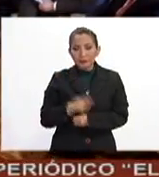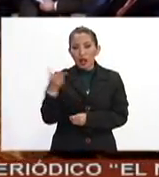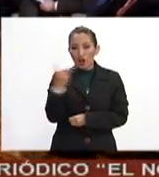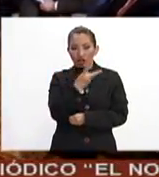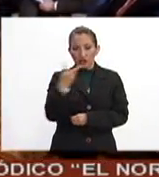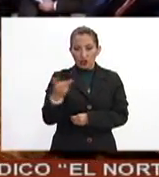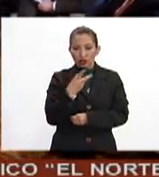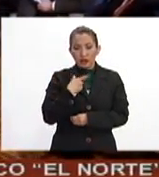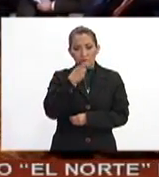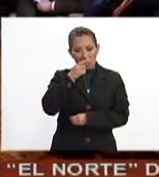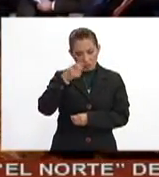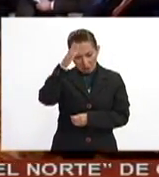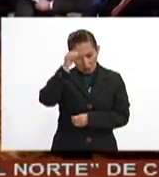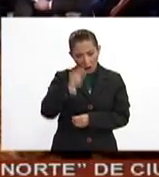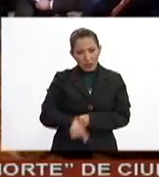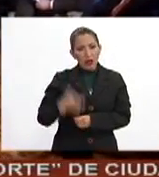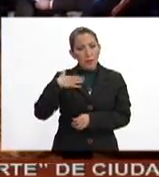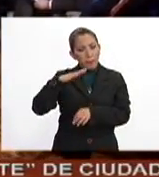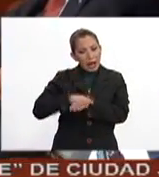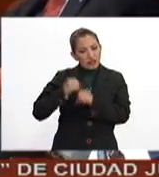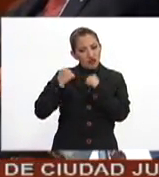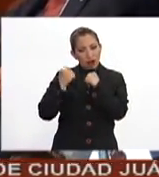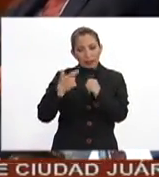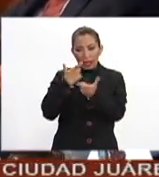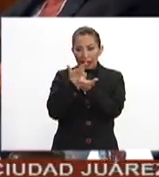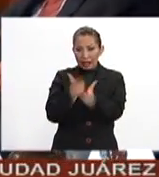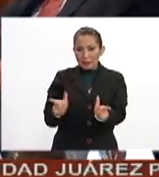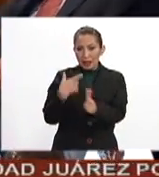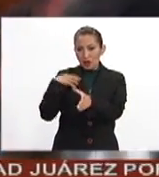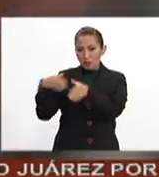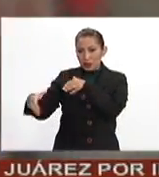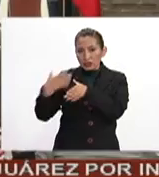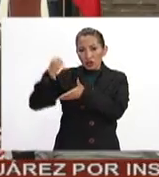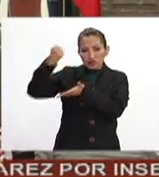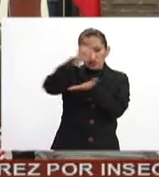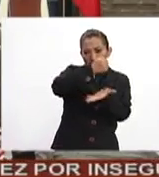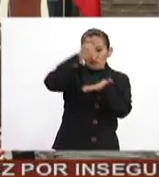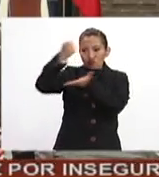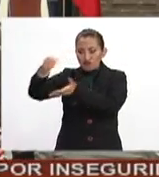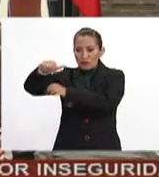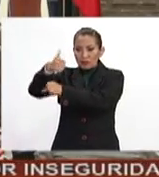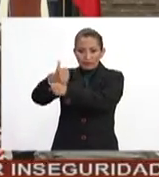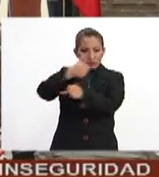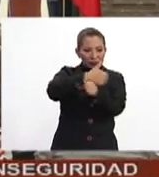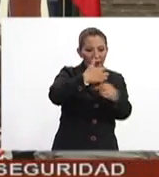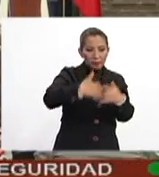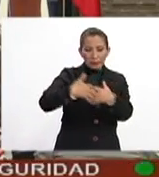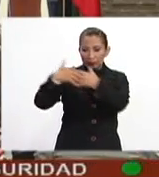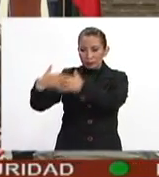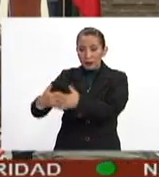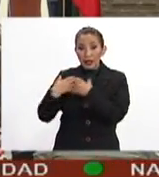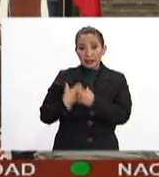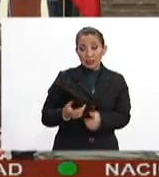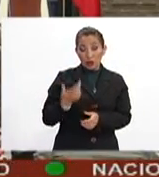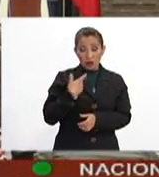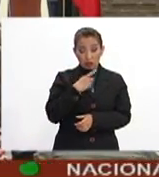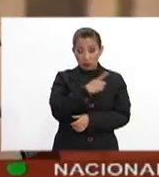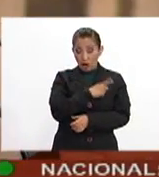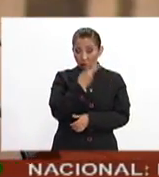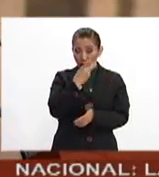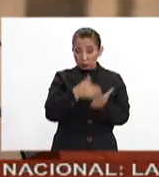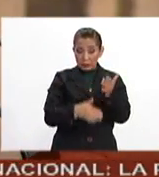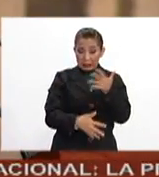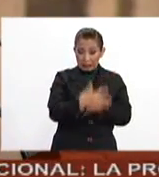Ambos coincidieron en la determinación de intensificar el libre comercio y la inversión. Solamente entre el 2015 y